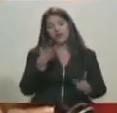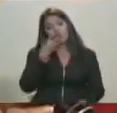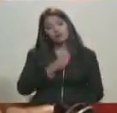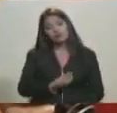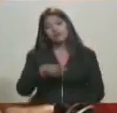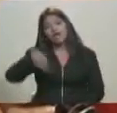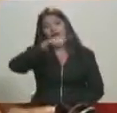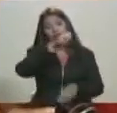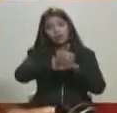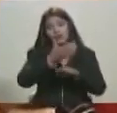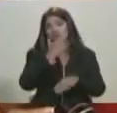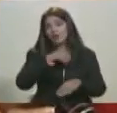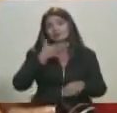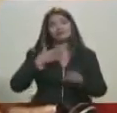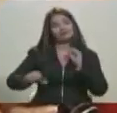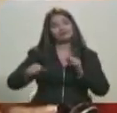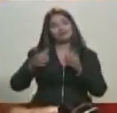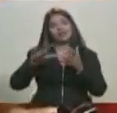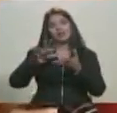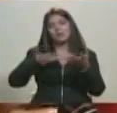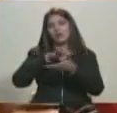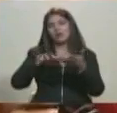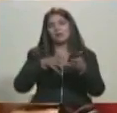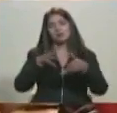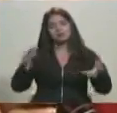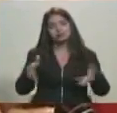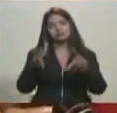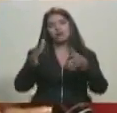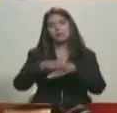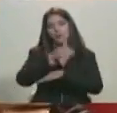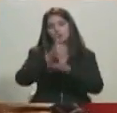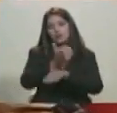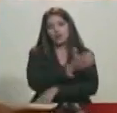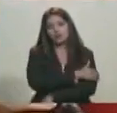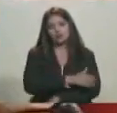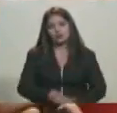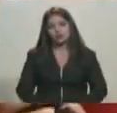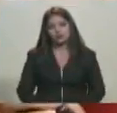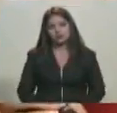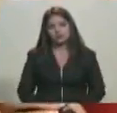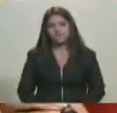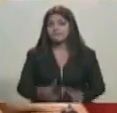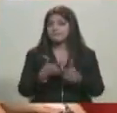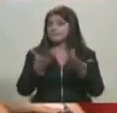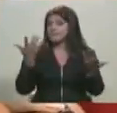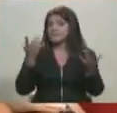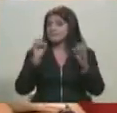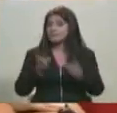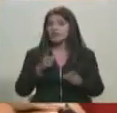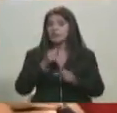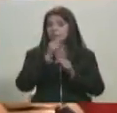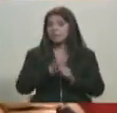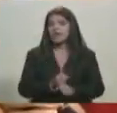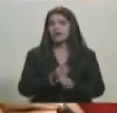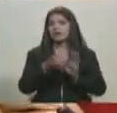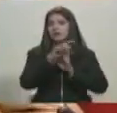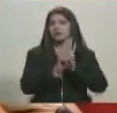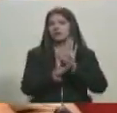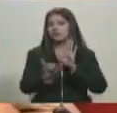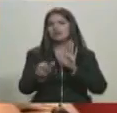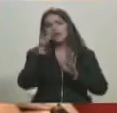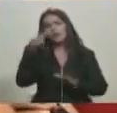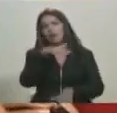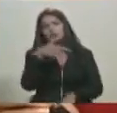esa dirigencia no haya condenado los hechos de violencia provocados por este sector de la oposición. En este sentido, ¿qué debe esperar el pueblo venezolano de la Asamblea Nacional